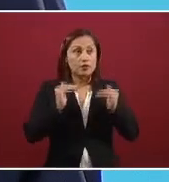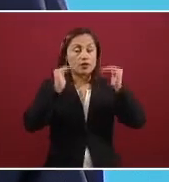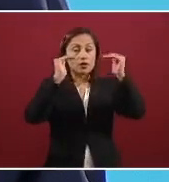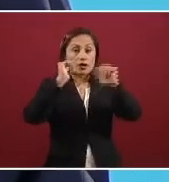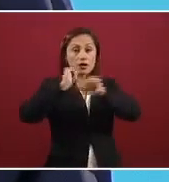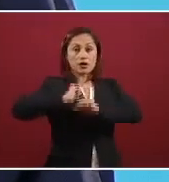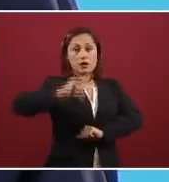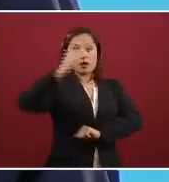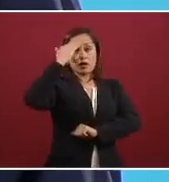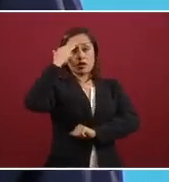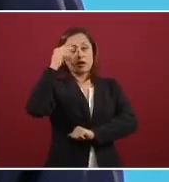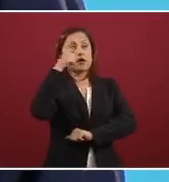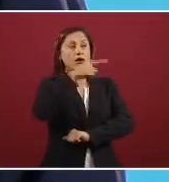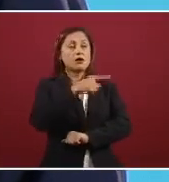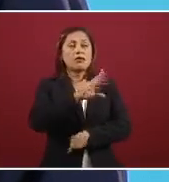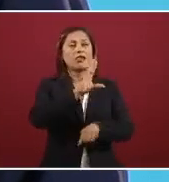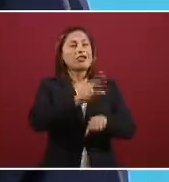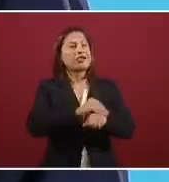impuestos.